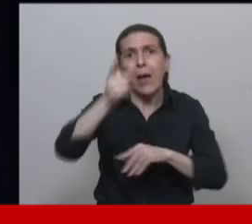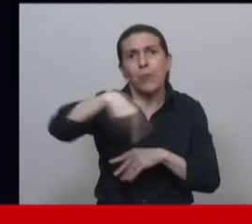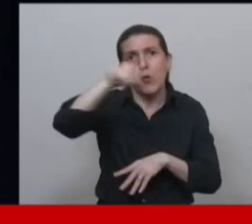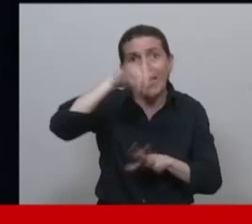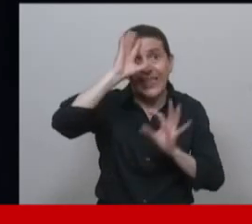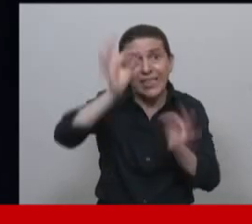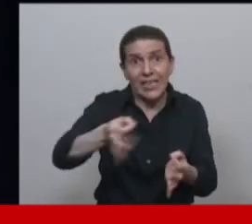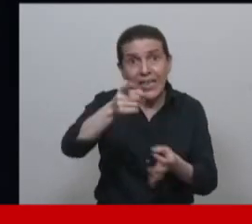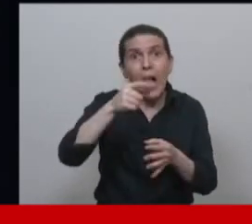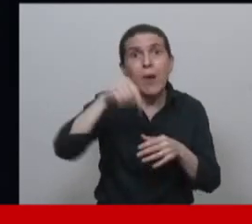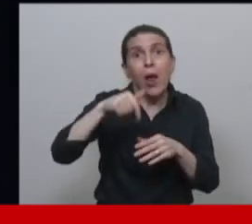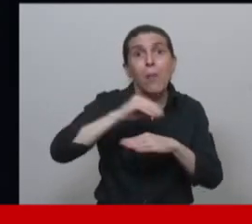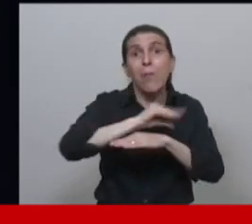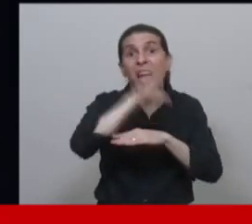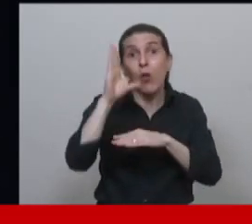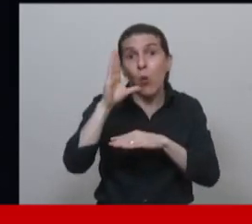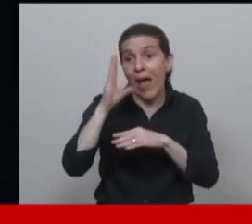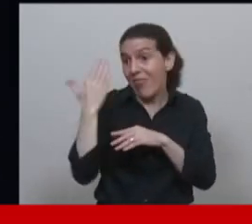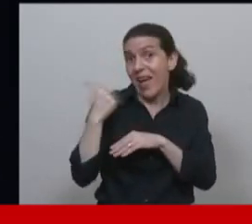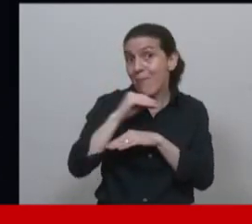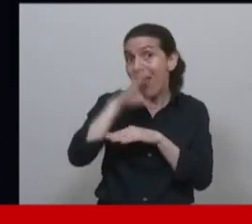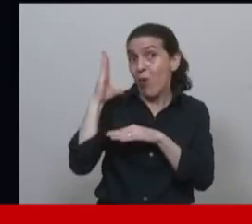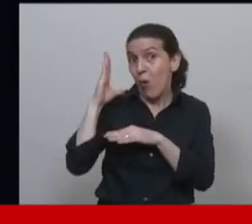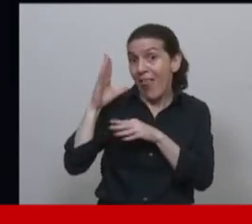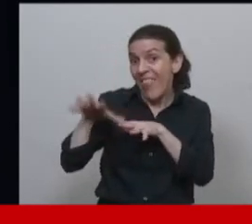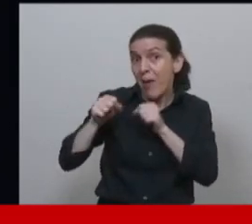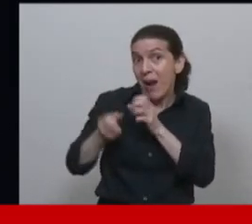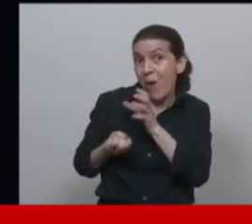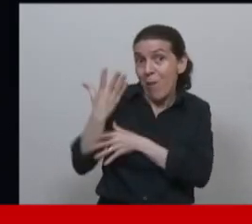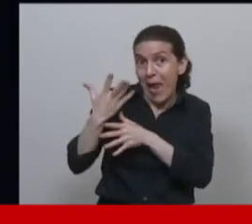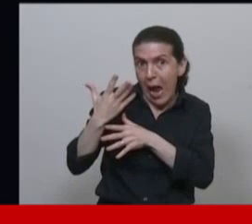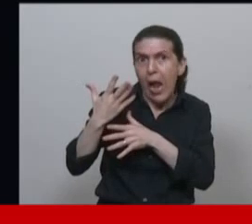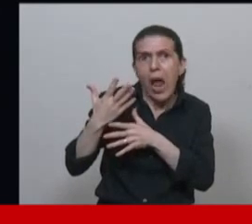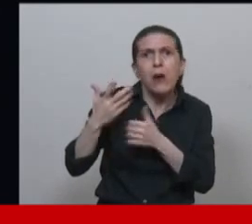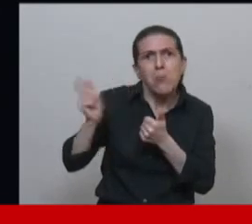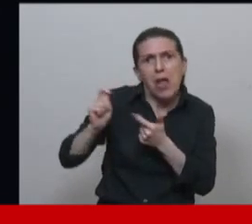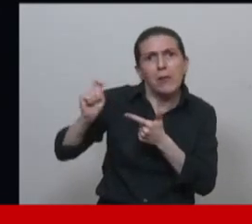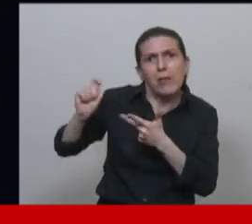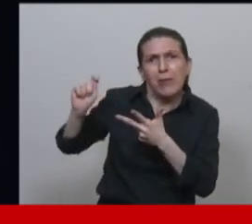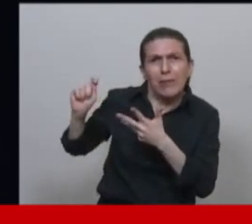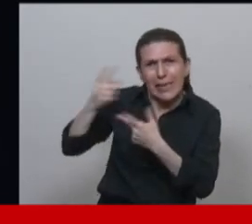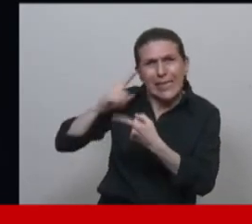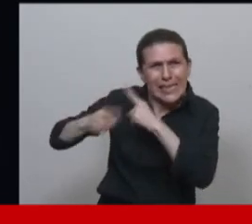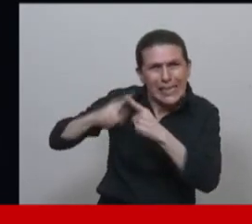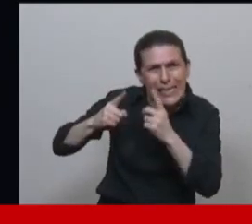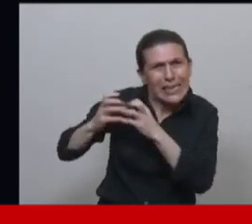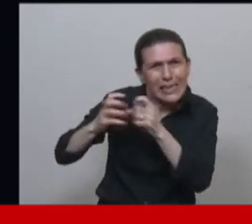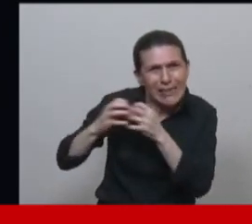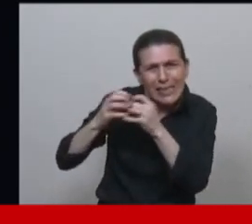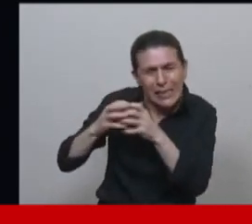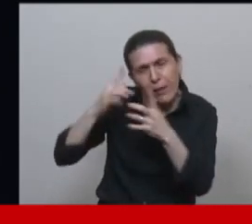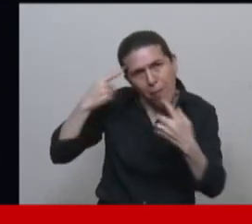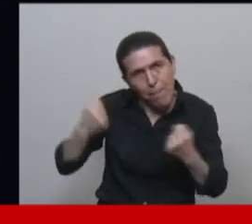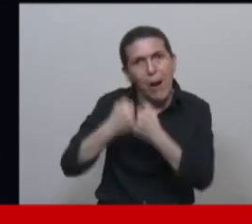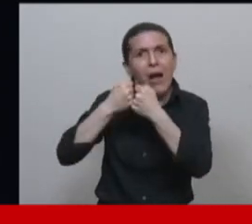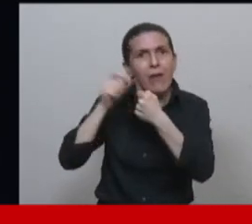sabe, esta madrugada, en las primeras horas del día, luego de meses de negociaciones, hemos alcanzado un acuerdo